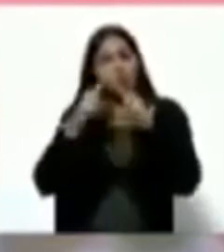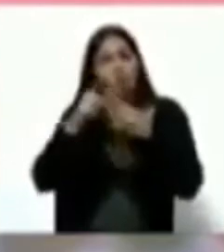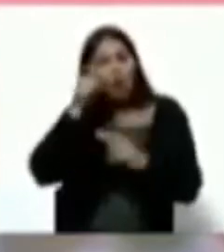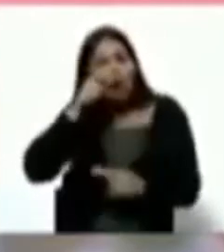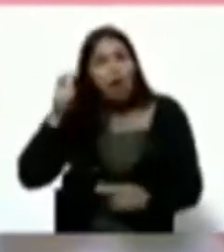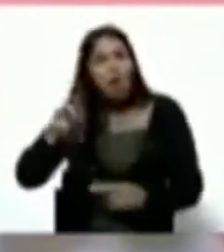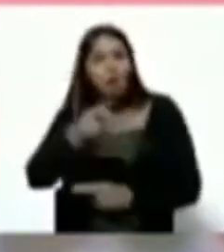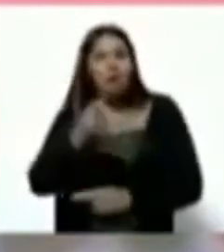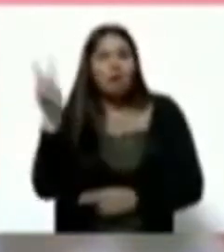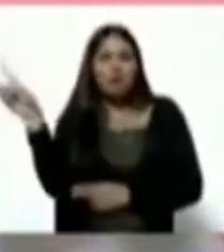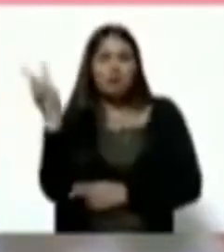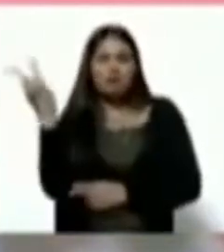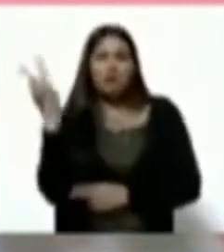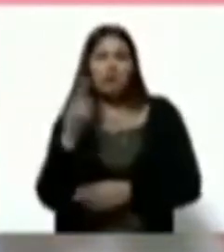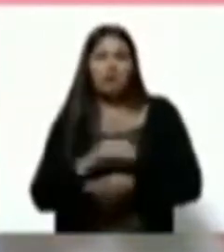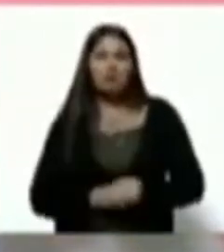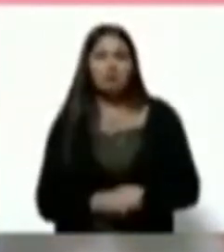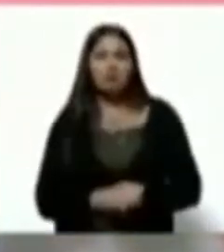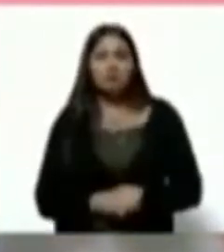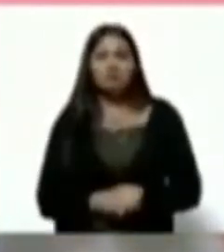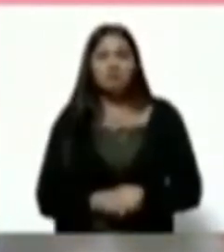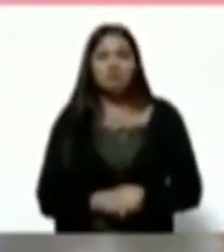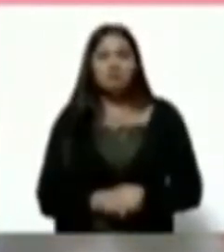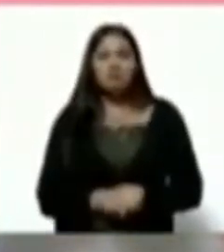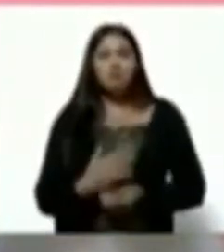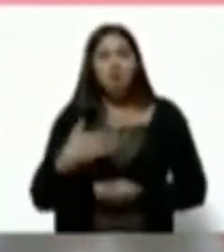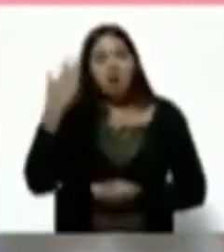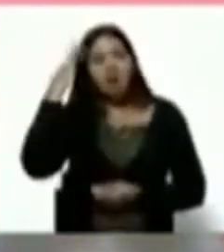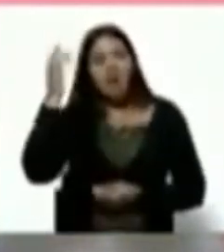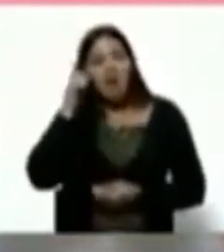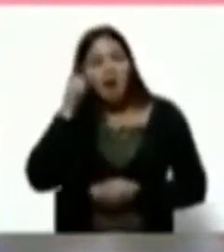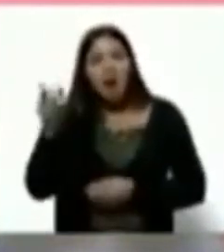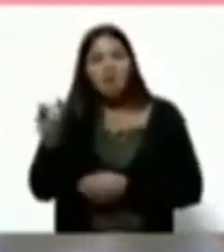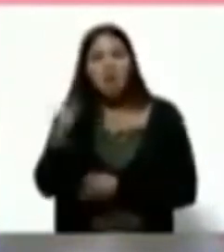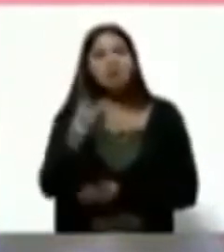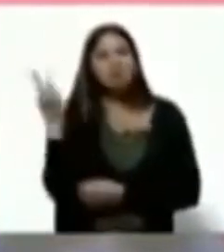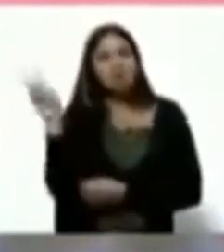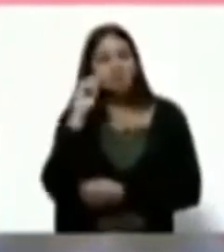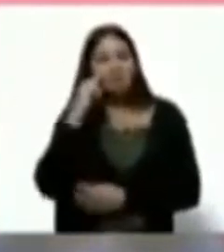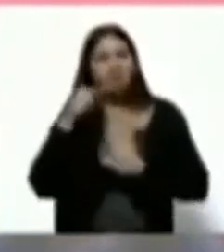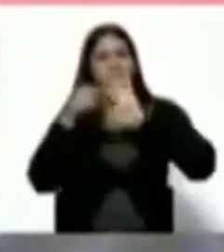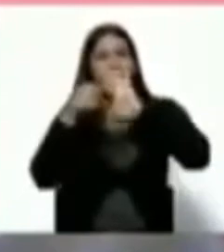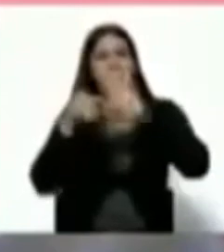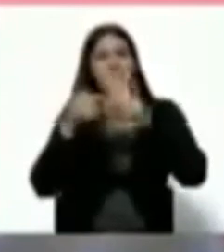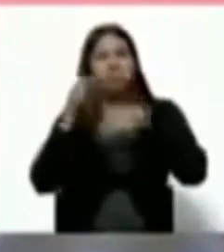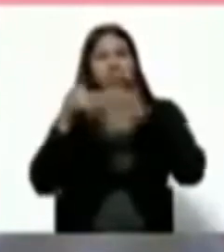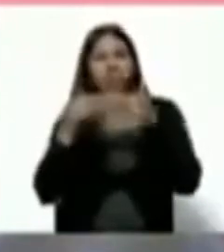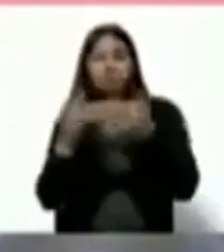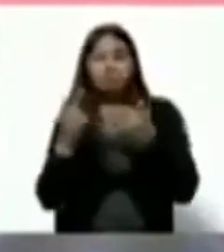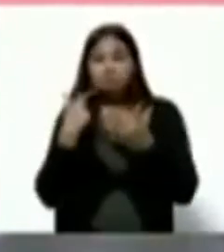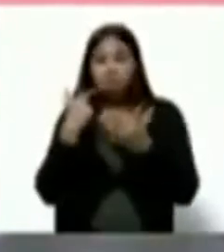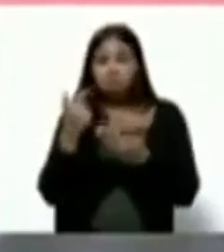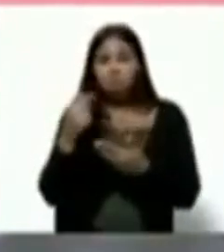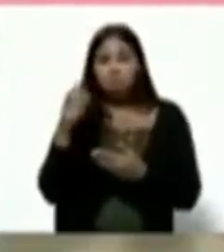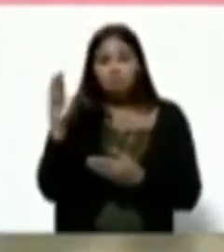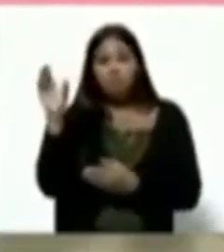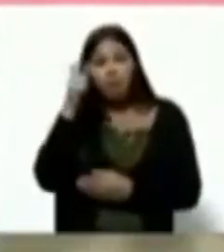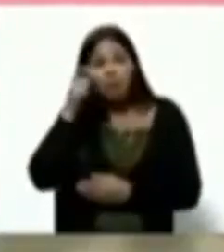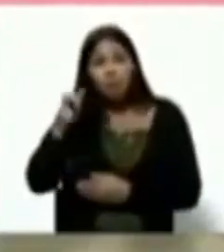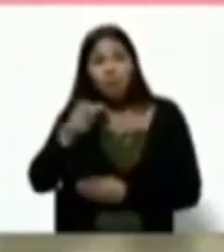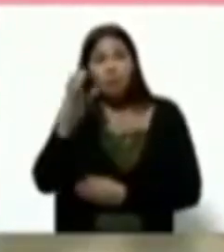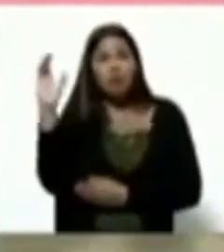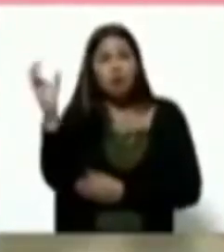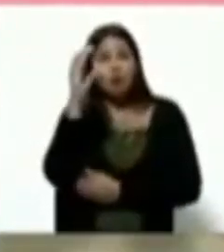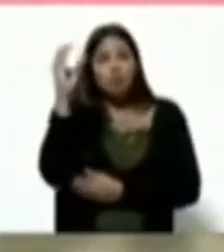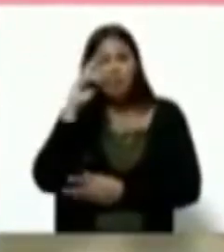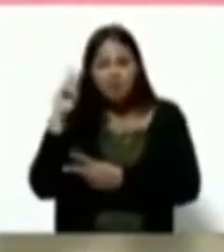yo que quiero al pueblo venezolano y sé lo que el pueblo venezolano le ha dado al pueblo colombiano, desde recibir a